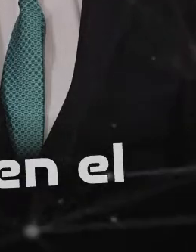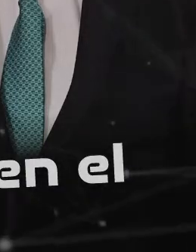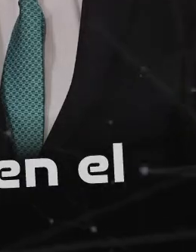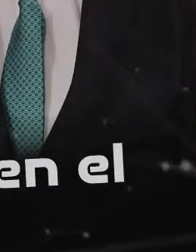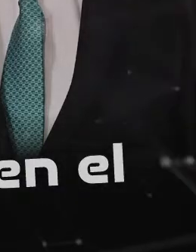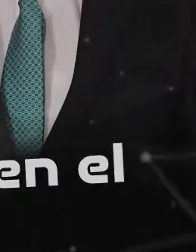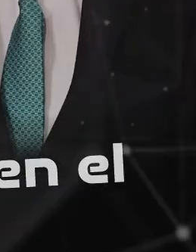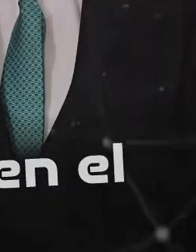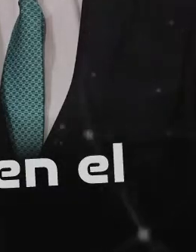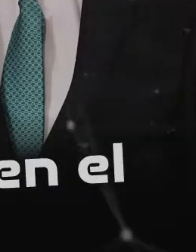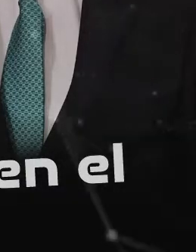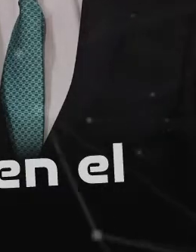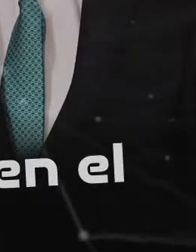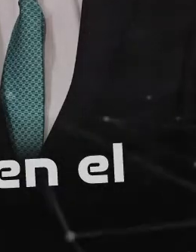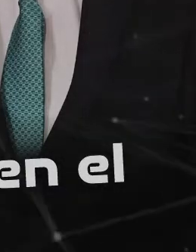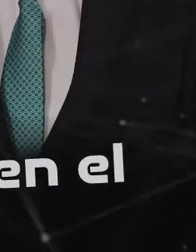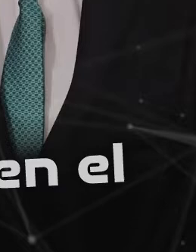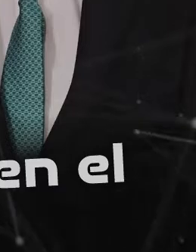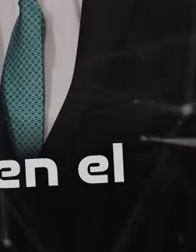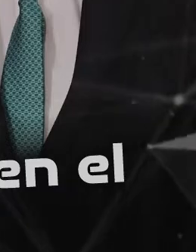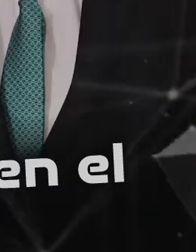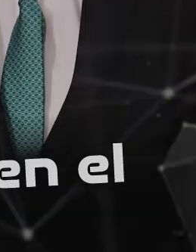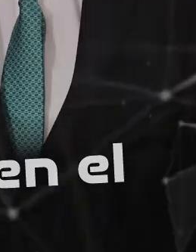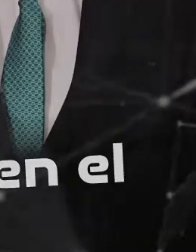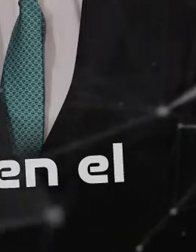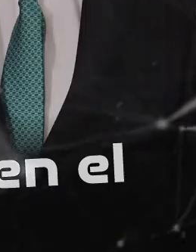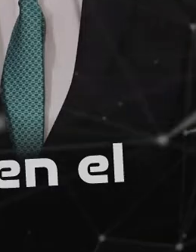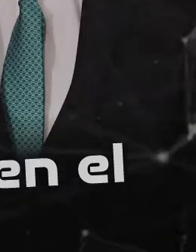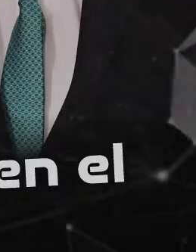El día de hoy, el presidente Andrés Manuel López Obrador.